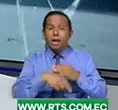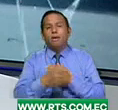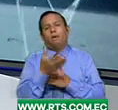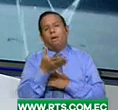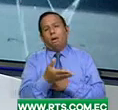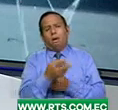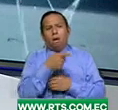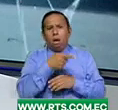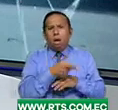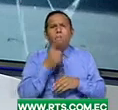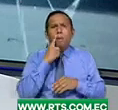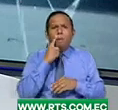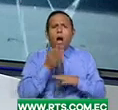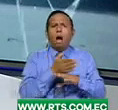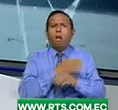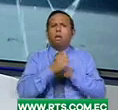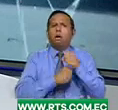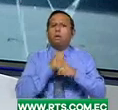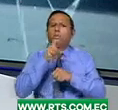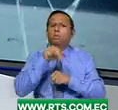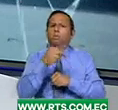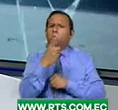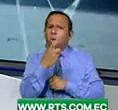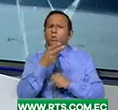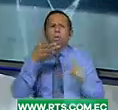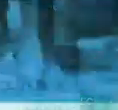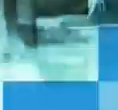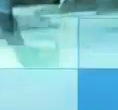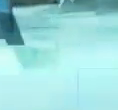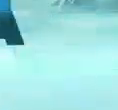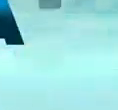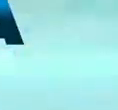año 2011.